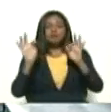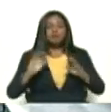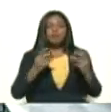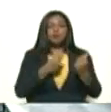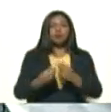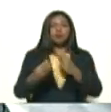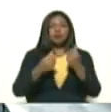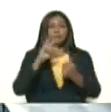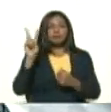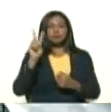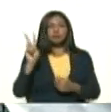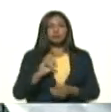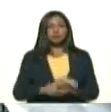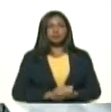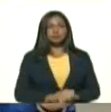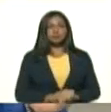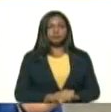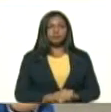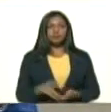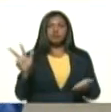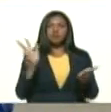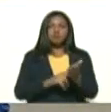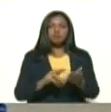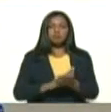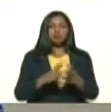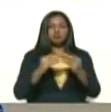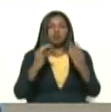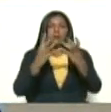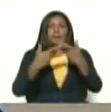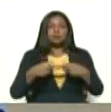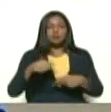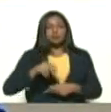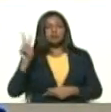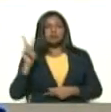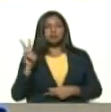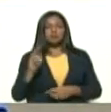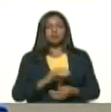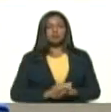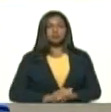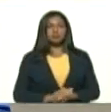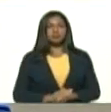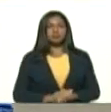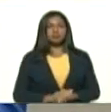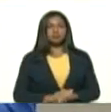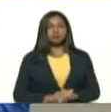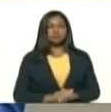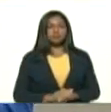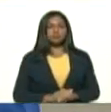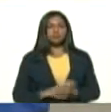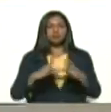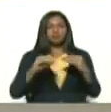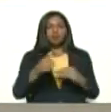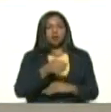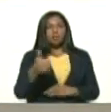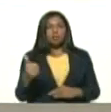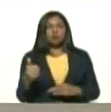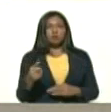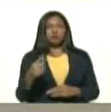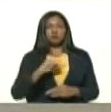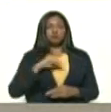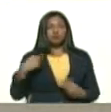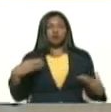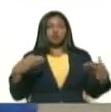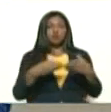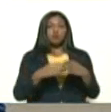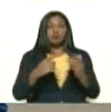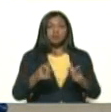económicos de Venezuela. Cúmplase, y todos los empresarios de Venezuela, pequeños y medianos empresarios con los cuales me he reunido en